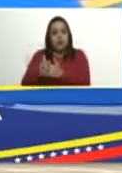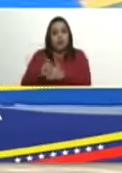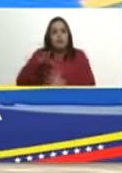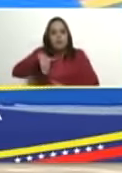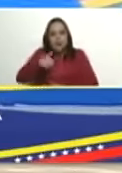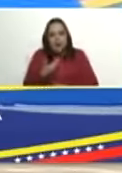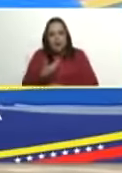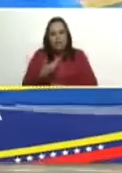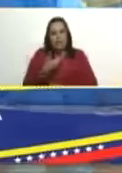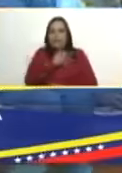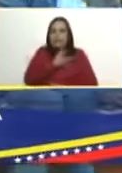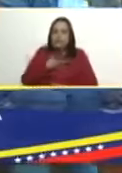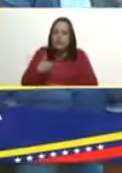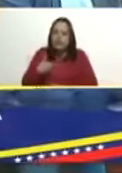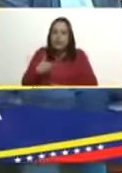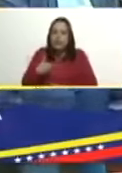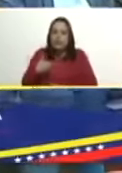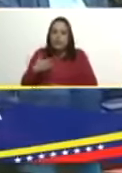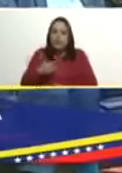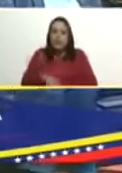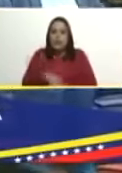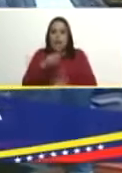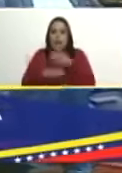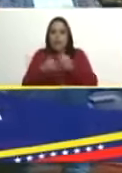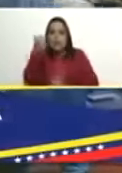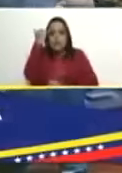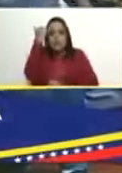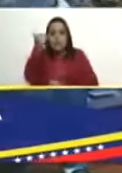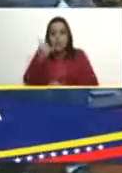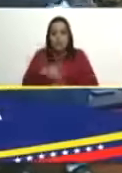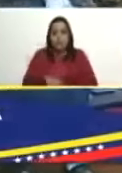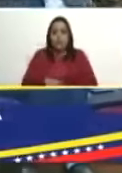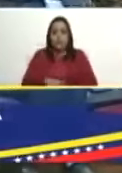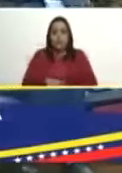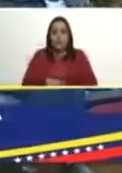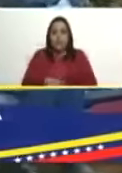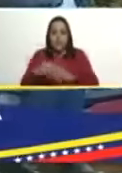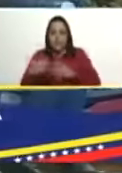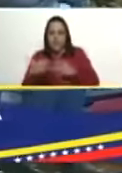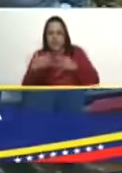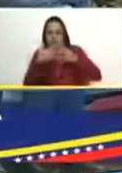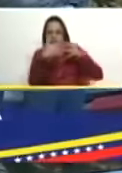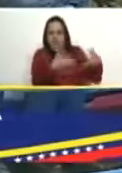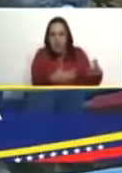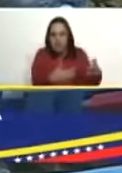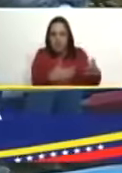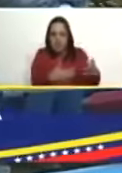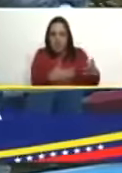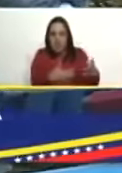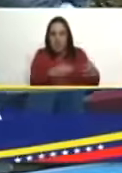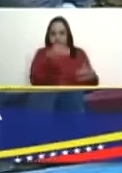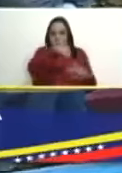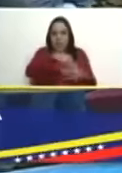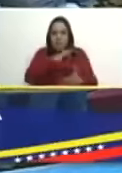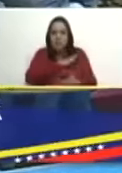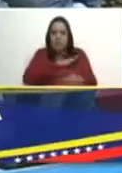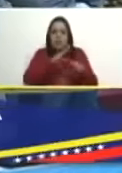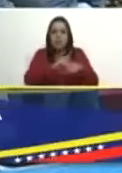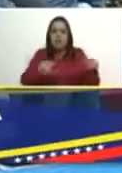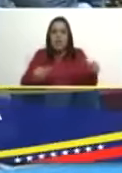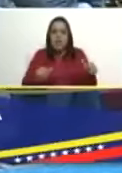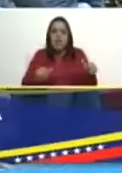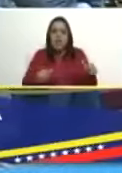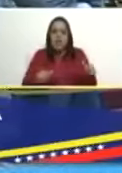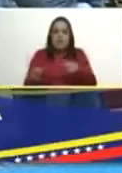intentar posicionar la idea de avance sobre el territorio del